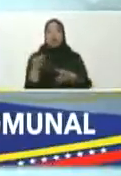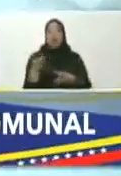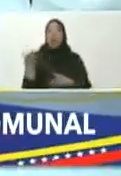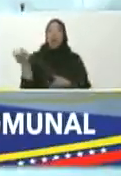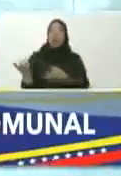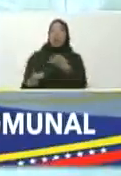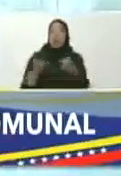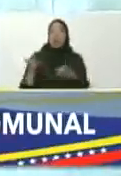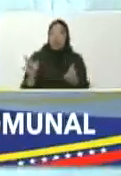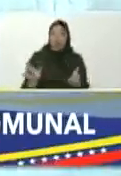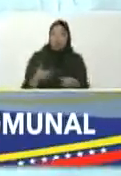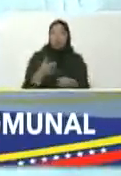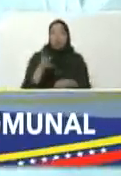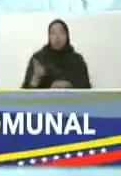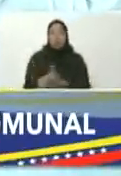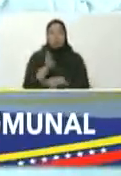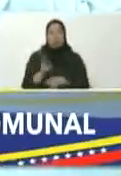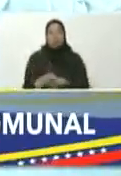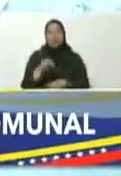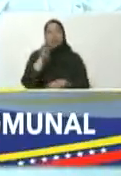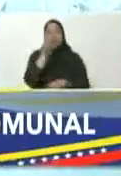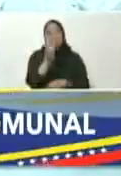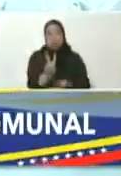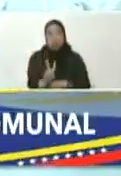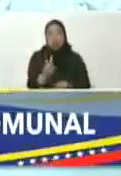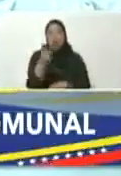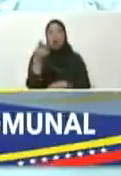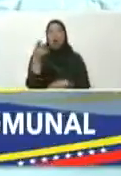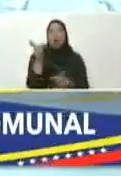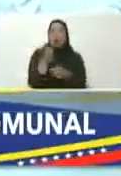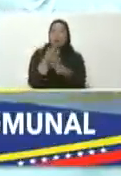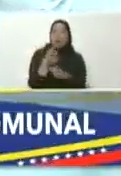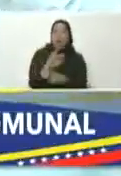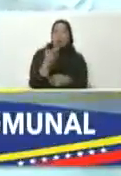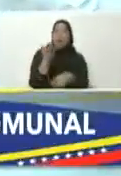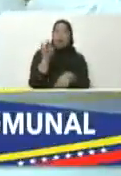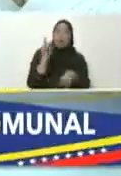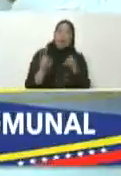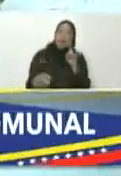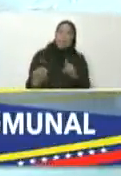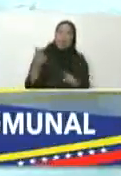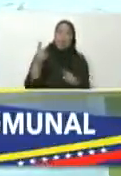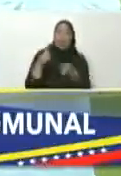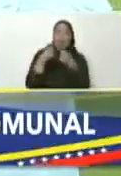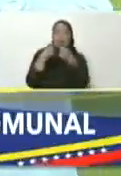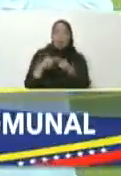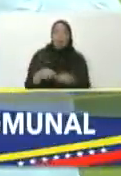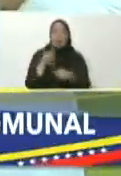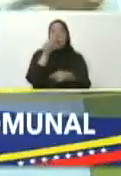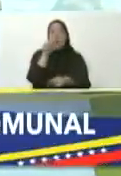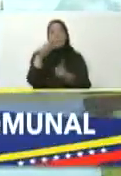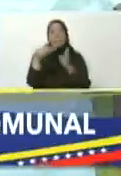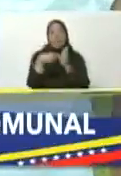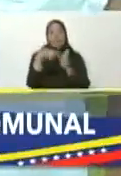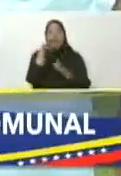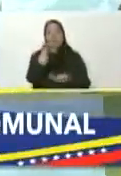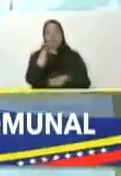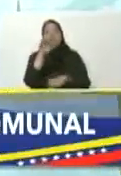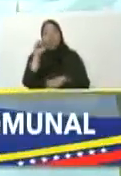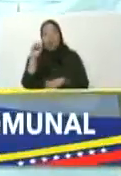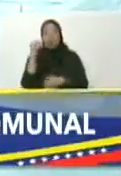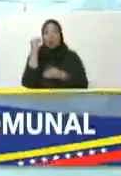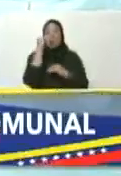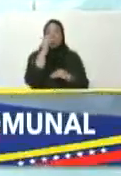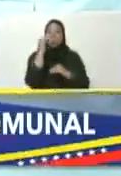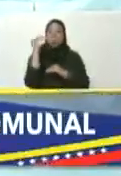bombona, pudiéramos utilizar dos turnos, presidente. Correcto. Y tenemos la posibilidad, creo que son 1.400 bombonas en dos